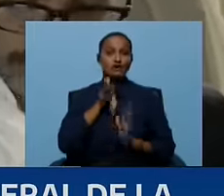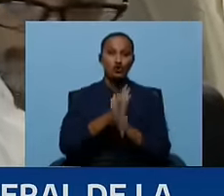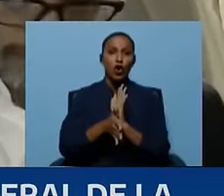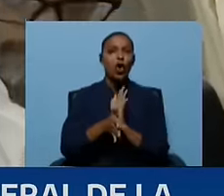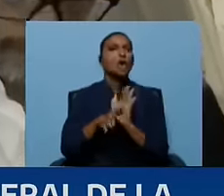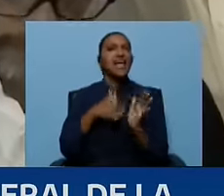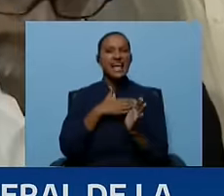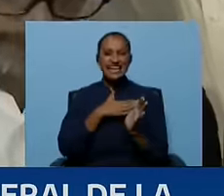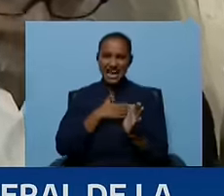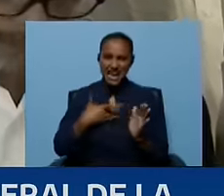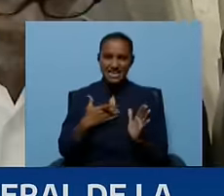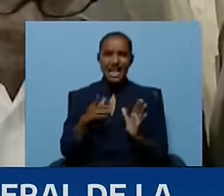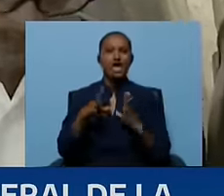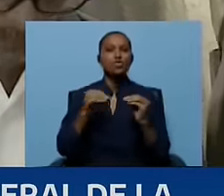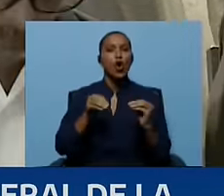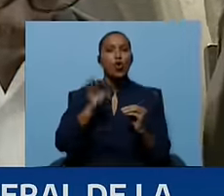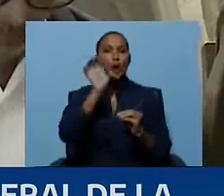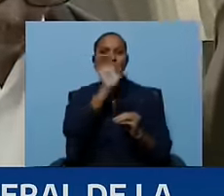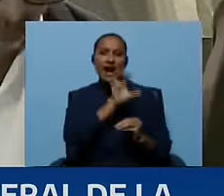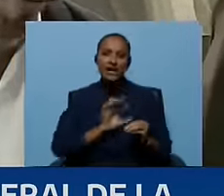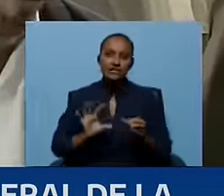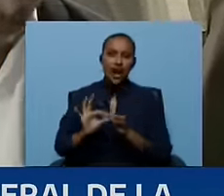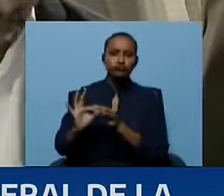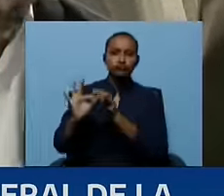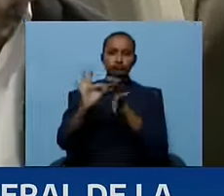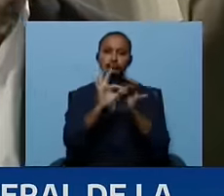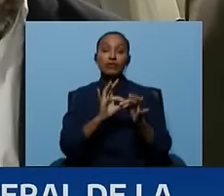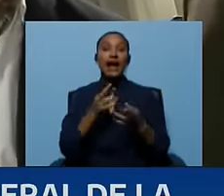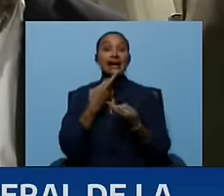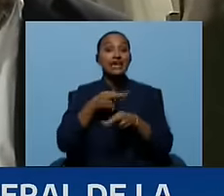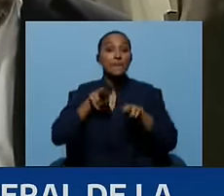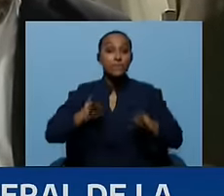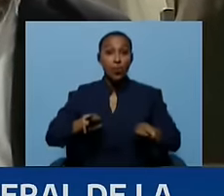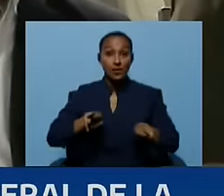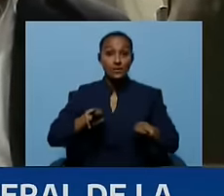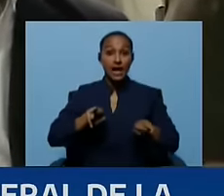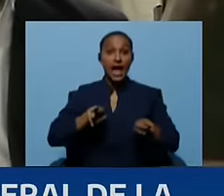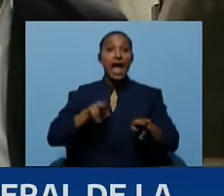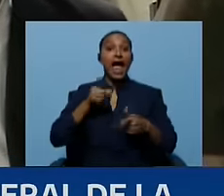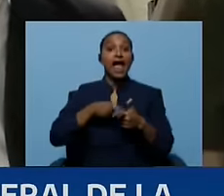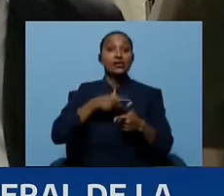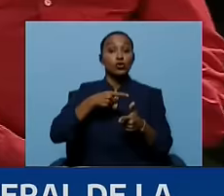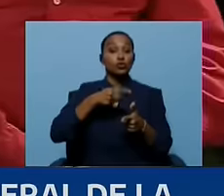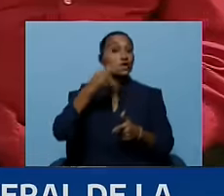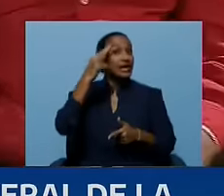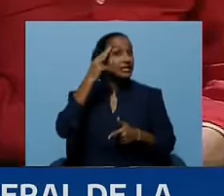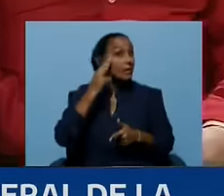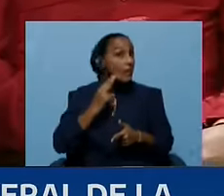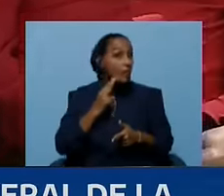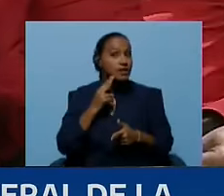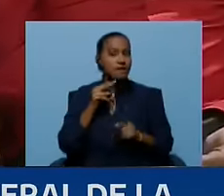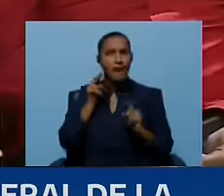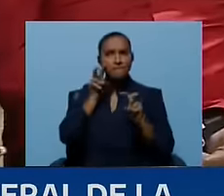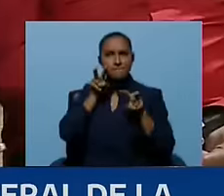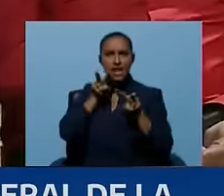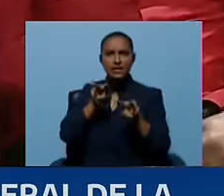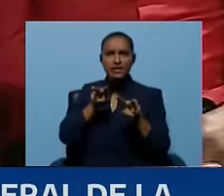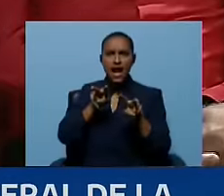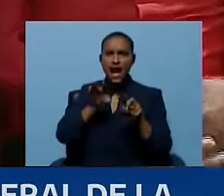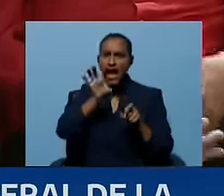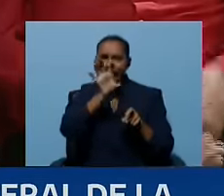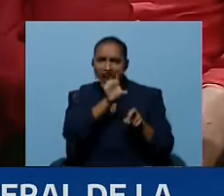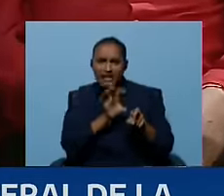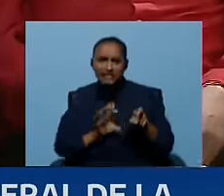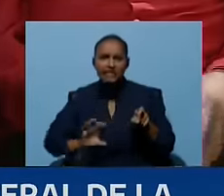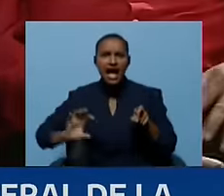de repúblicas. Y él veía a toda la patria grande, lo veía y lo decía,